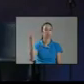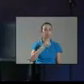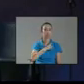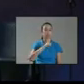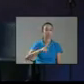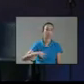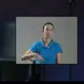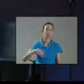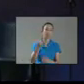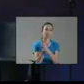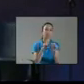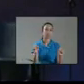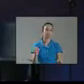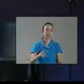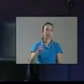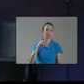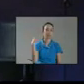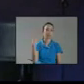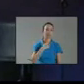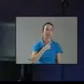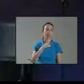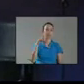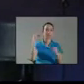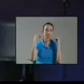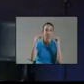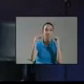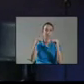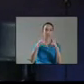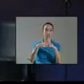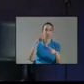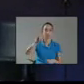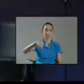Sí. Me dijo, trabajo 2 días a la semana.